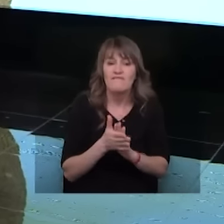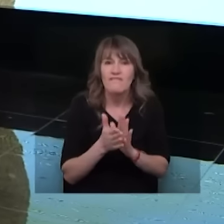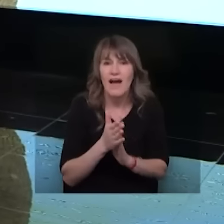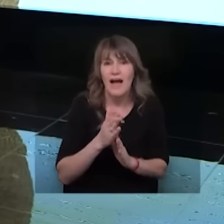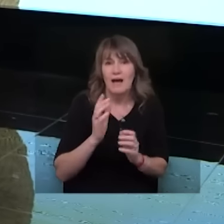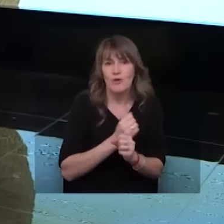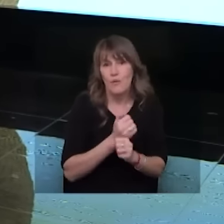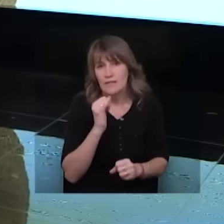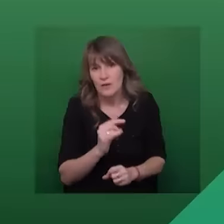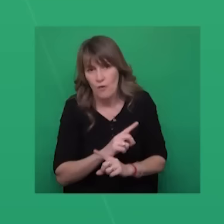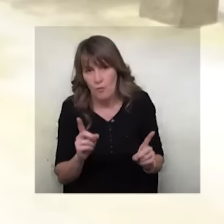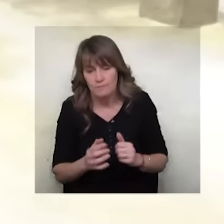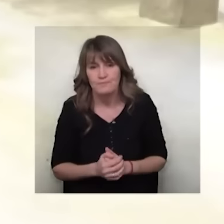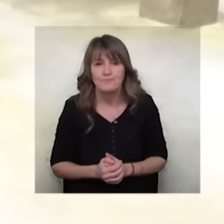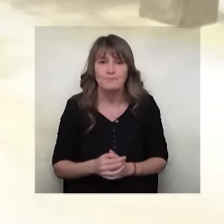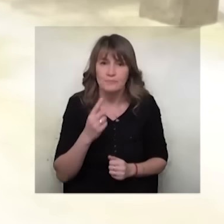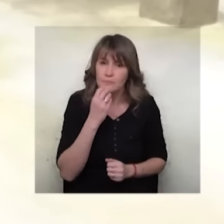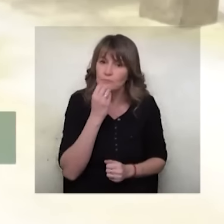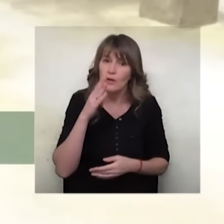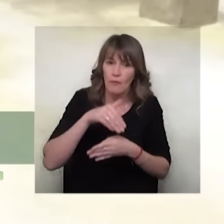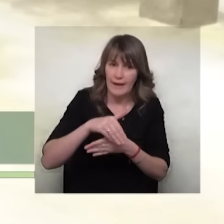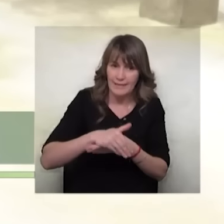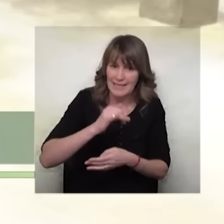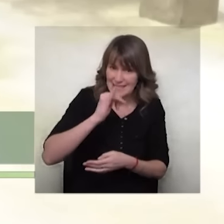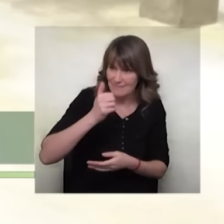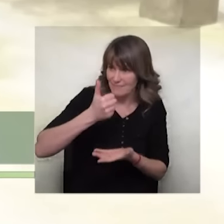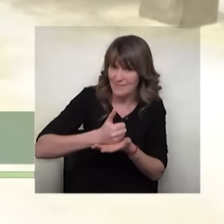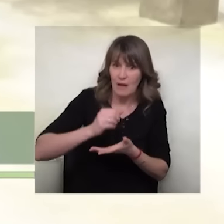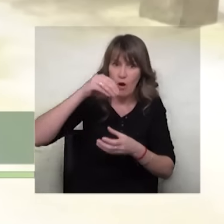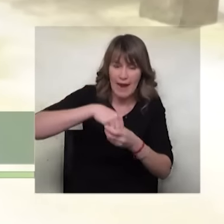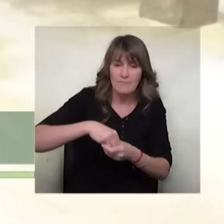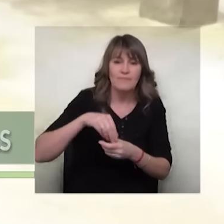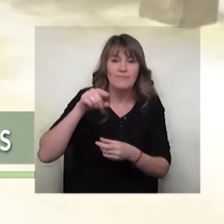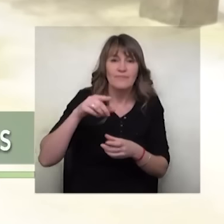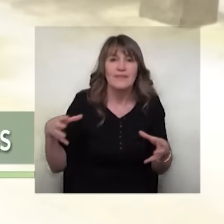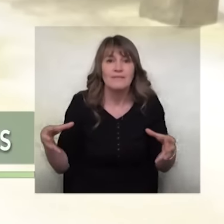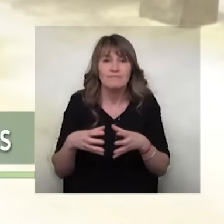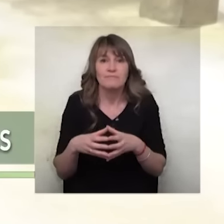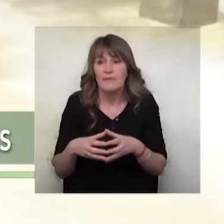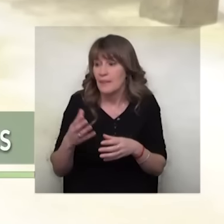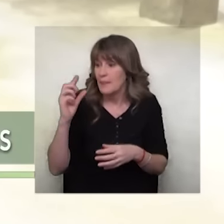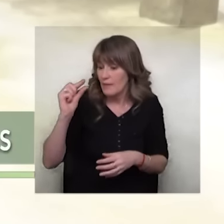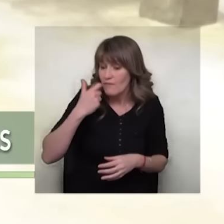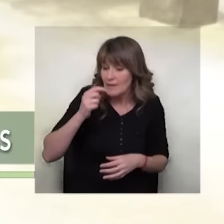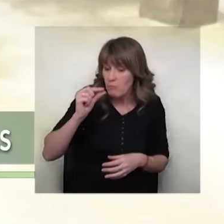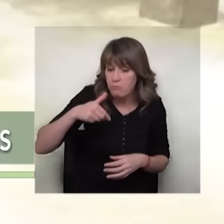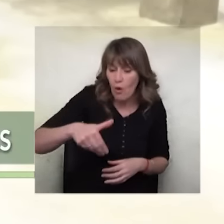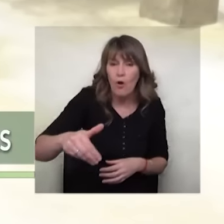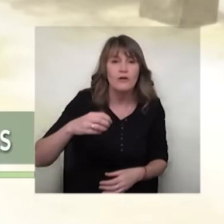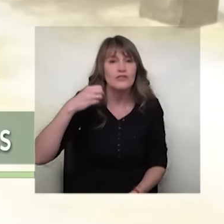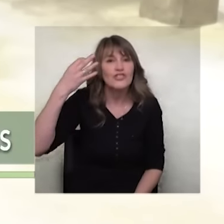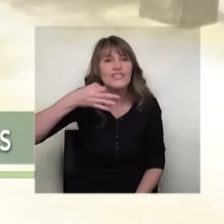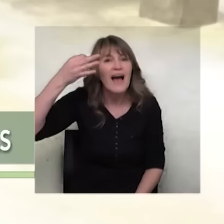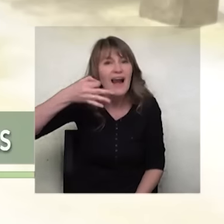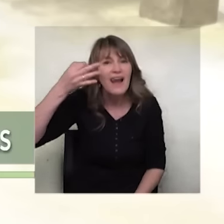va Cómo estás Martín Muy buenas tardes Así es Y aquí en el espacio colabor donde nos encontramos en minutos comenzará una charla informativa sobre